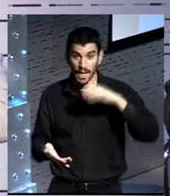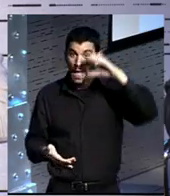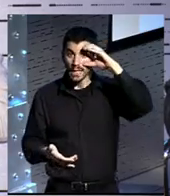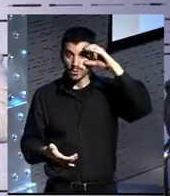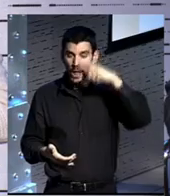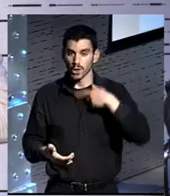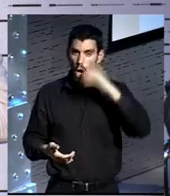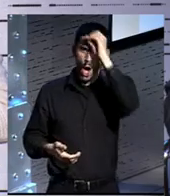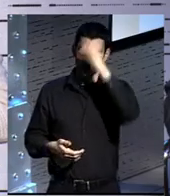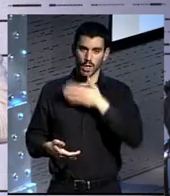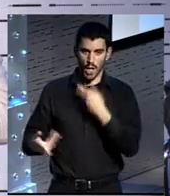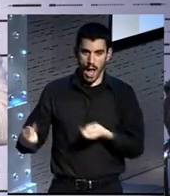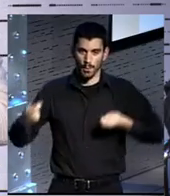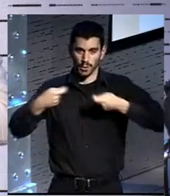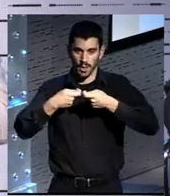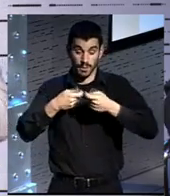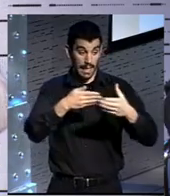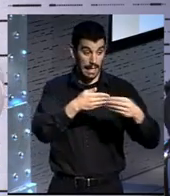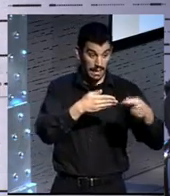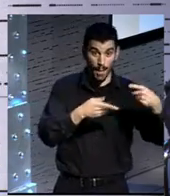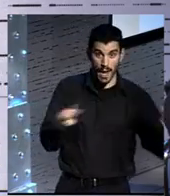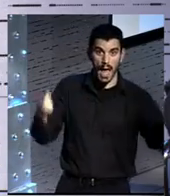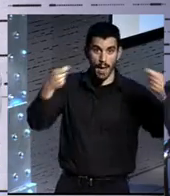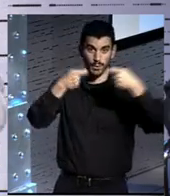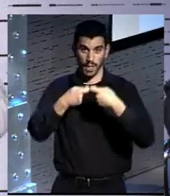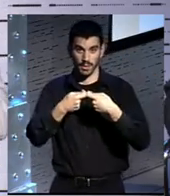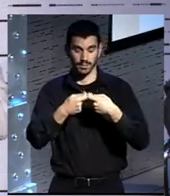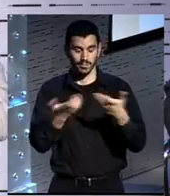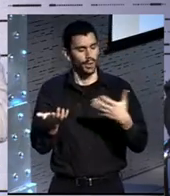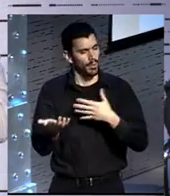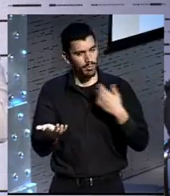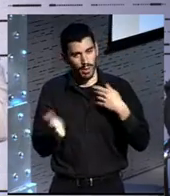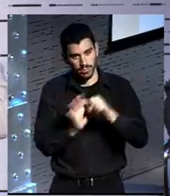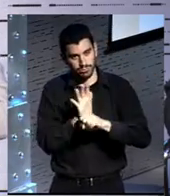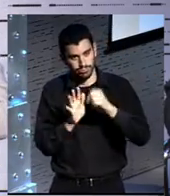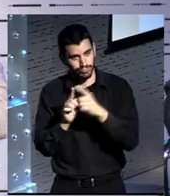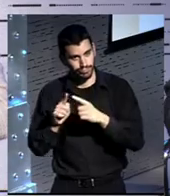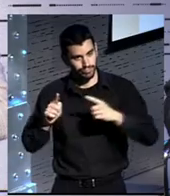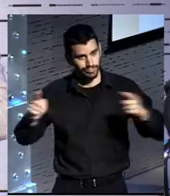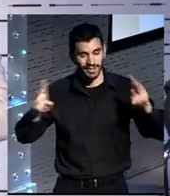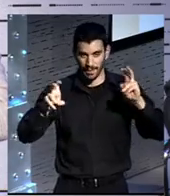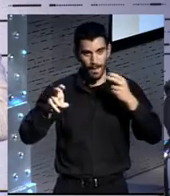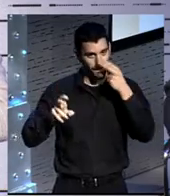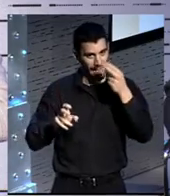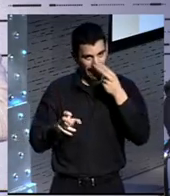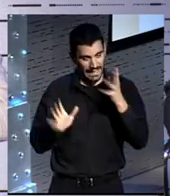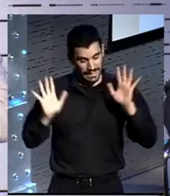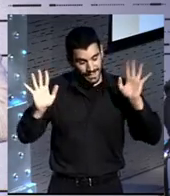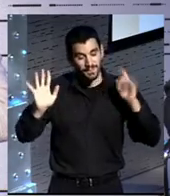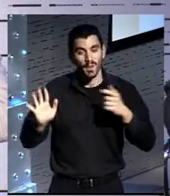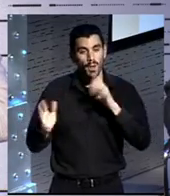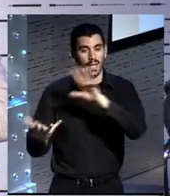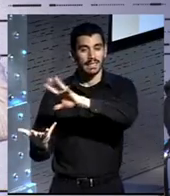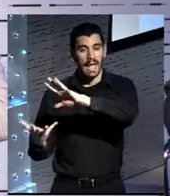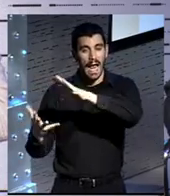es su aportación a la organización. Y ahí, pero es que me podría pasar horas porque es el tema que me apasiona, que es toda la transformación que hay que hacer